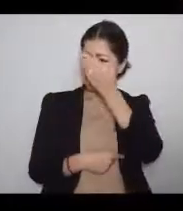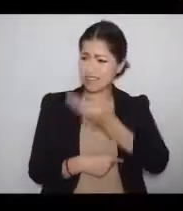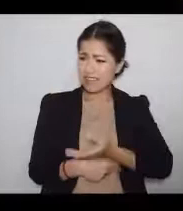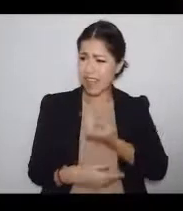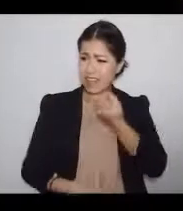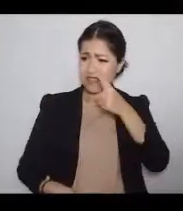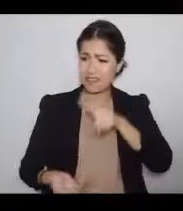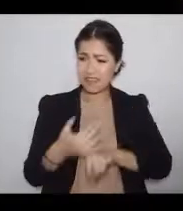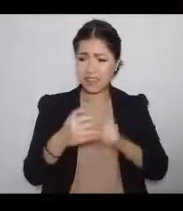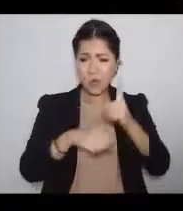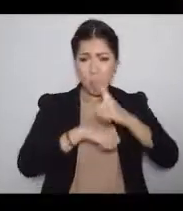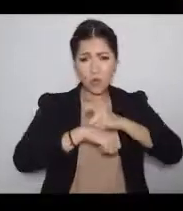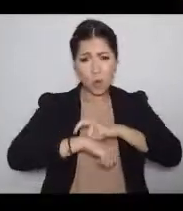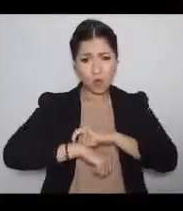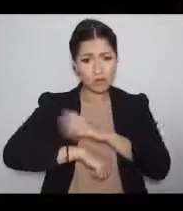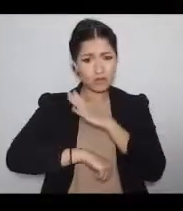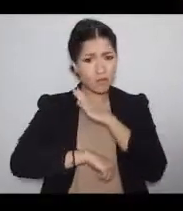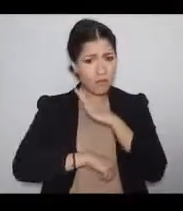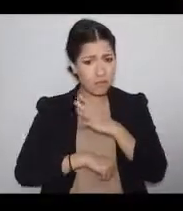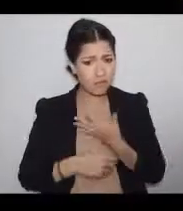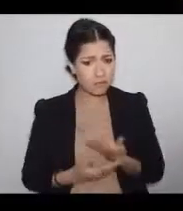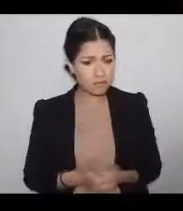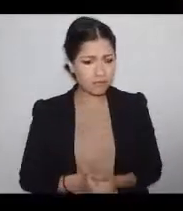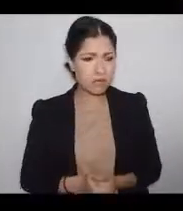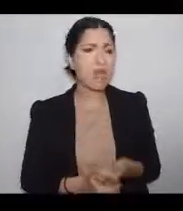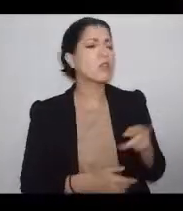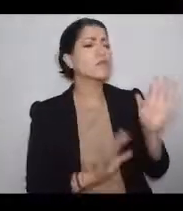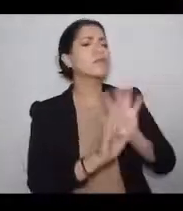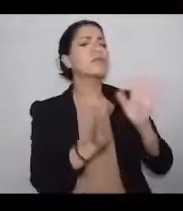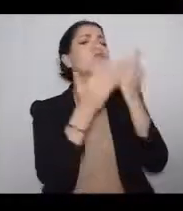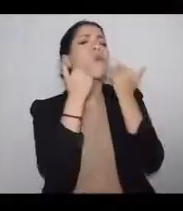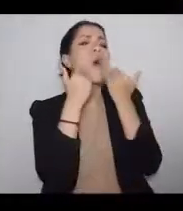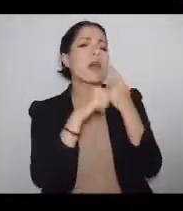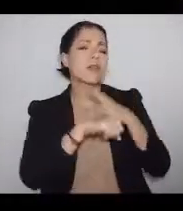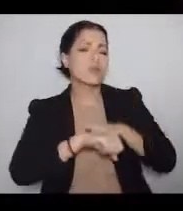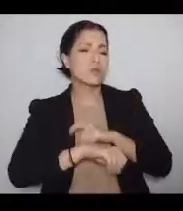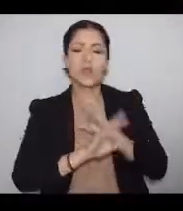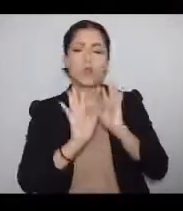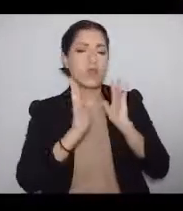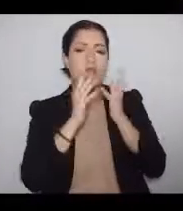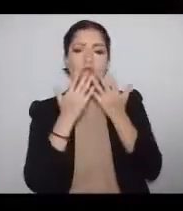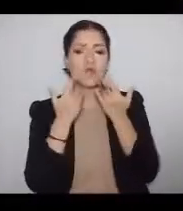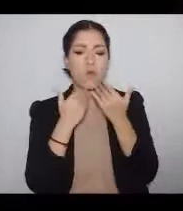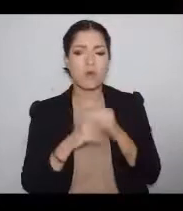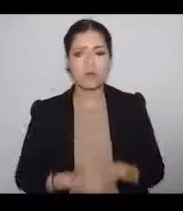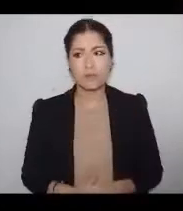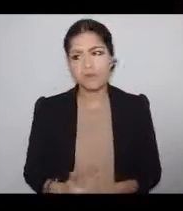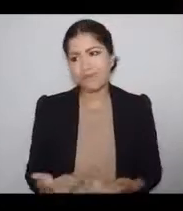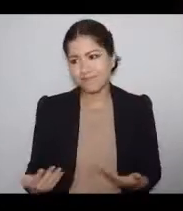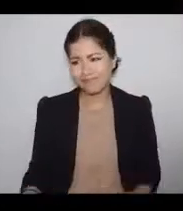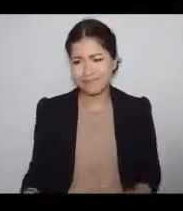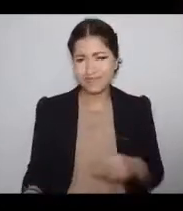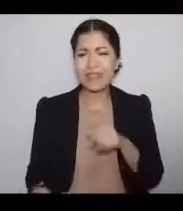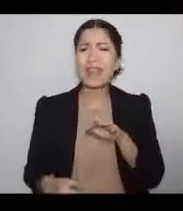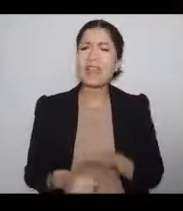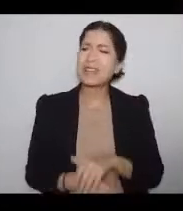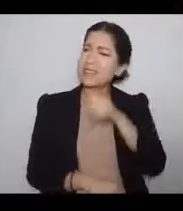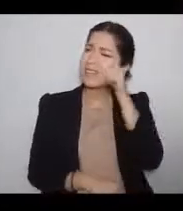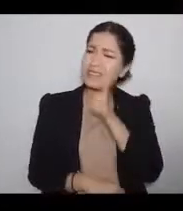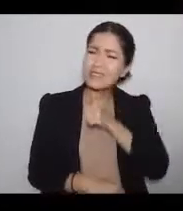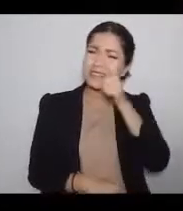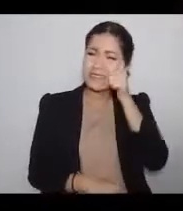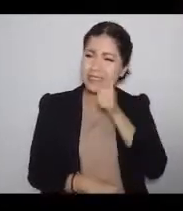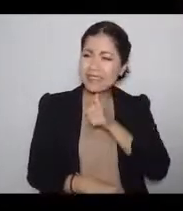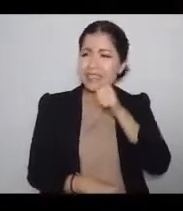gusano, ya no lo tengo. Las enfermedades son legión. Cuando no te quejas de una pústula, te